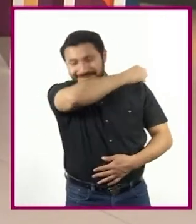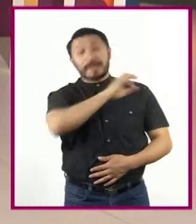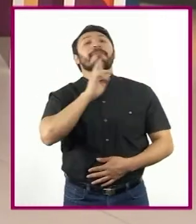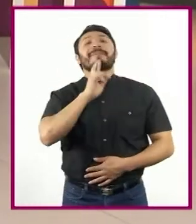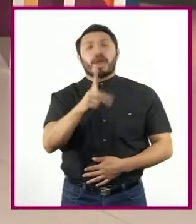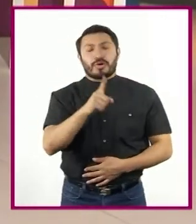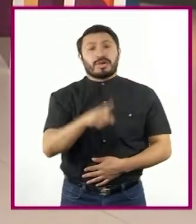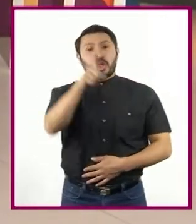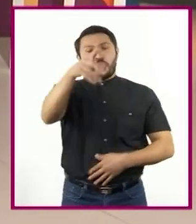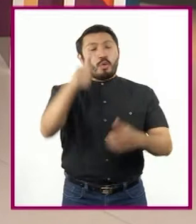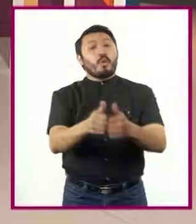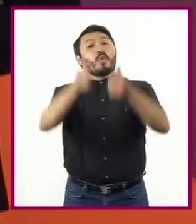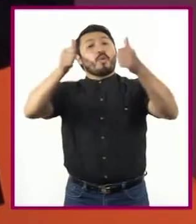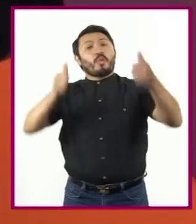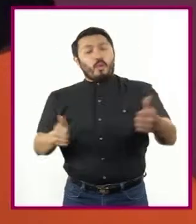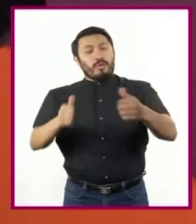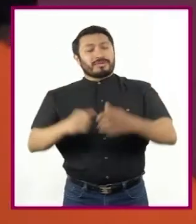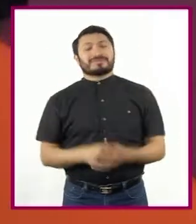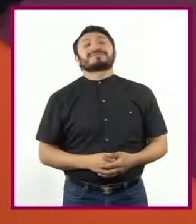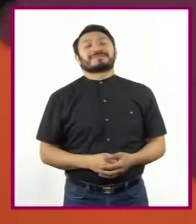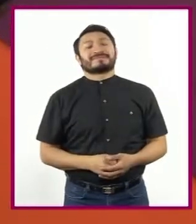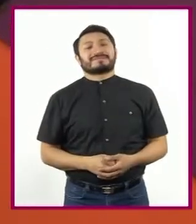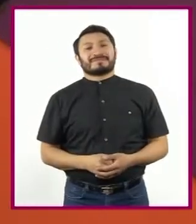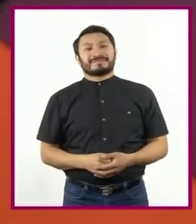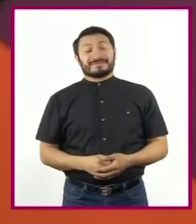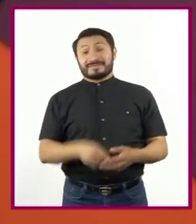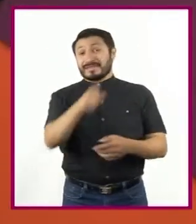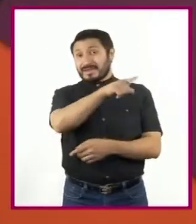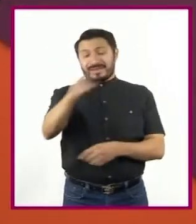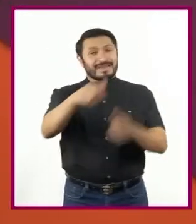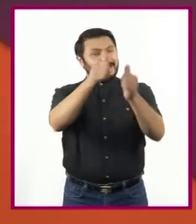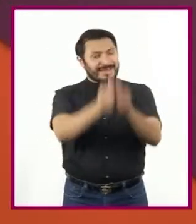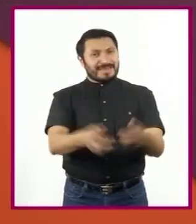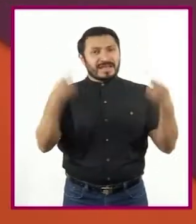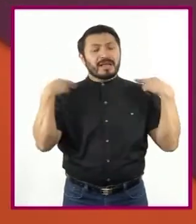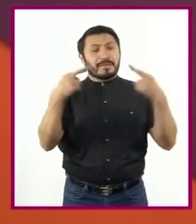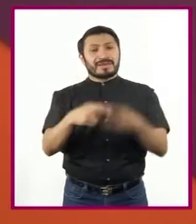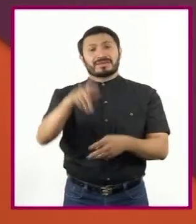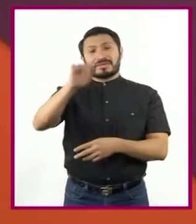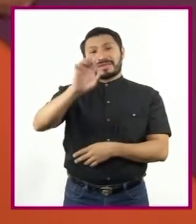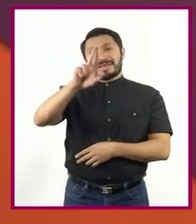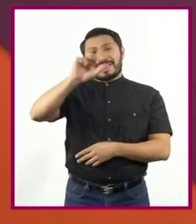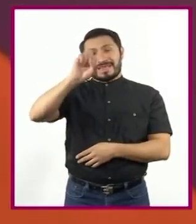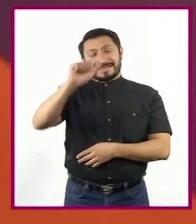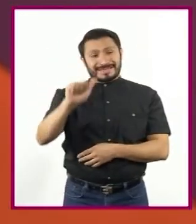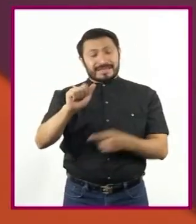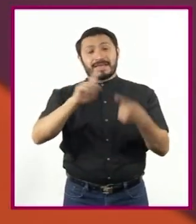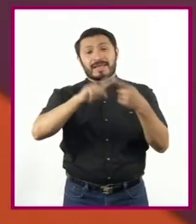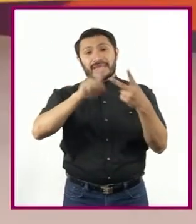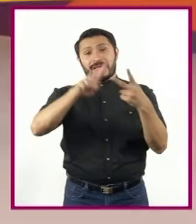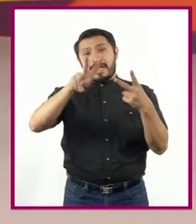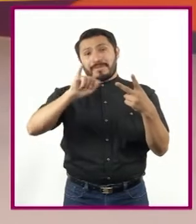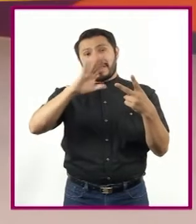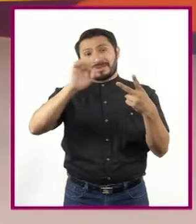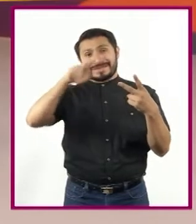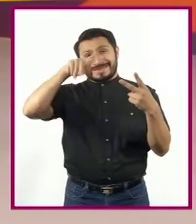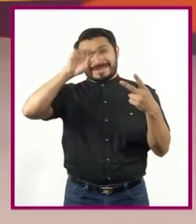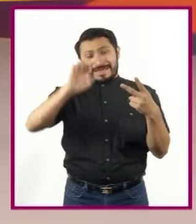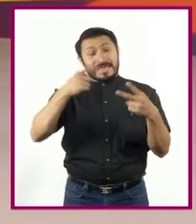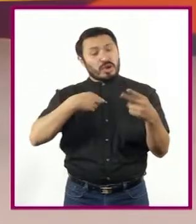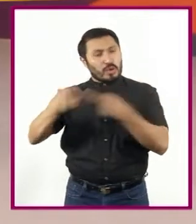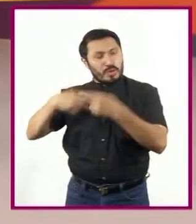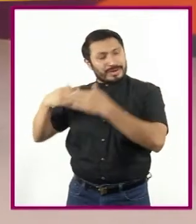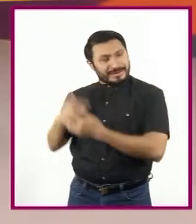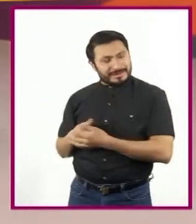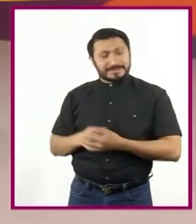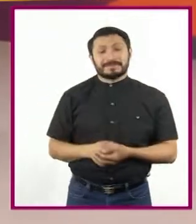Mantengan la sana distancia. Se quedan con los profesores Teresa y Vicente. Yo regreso en un momento. Gracias,